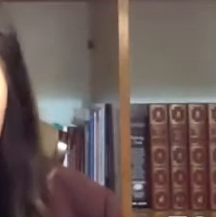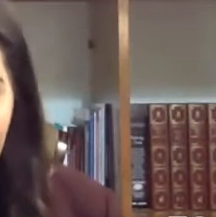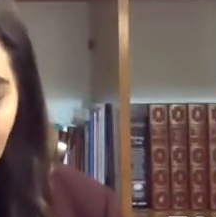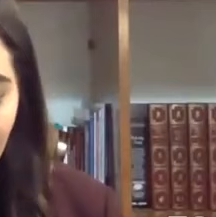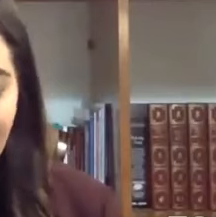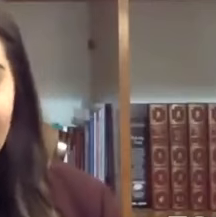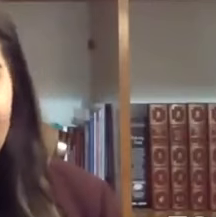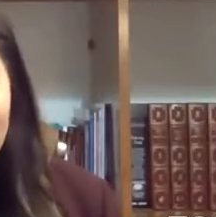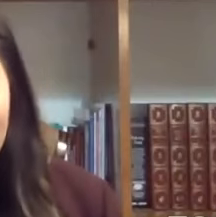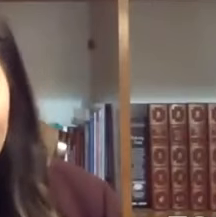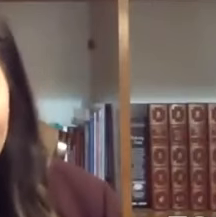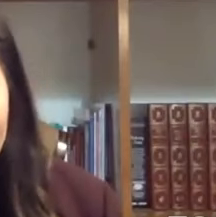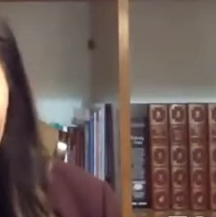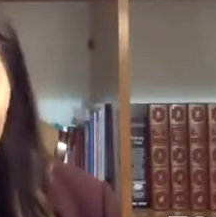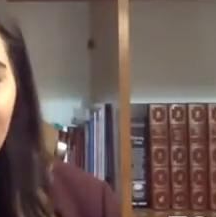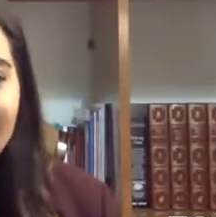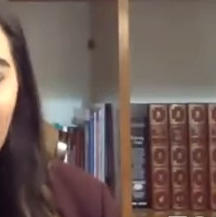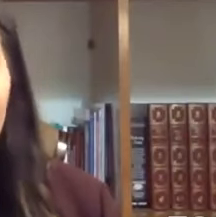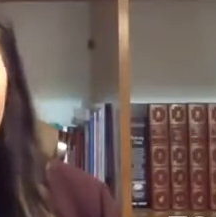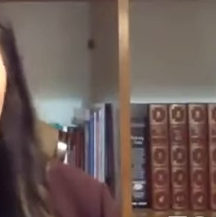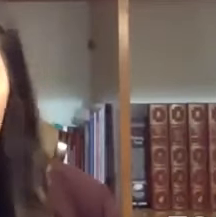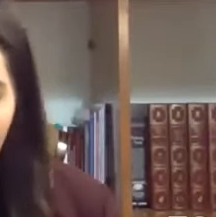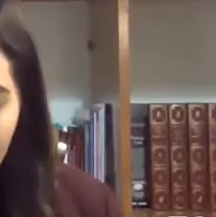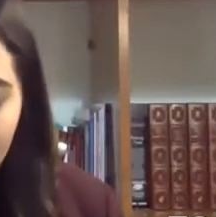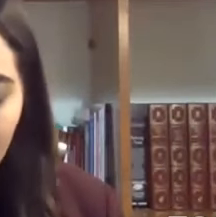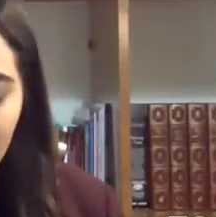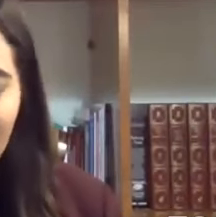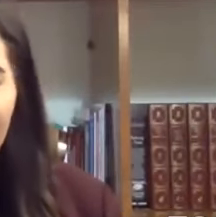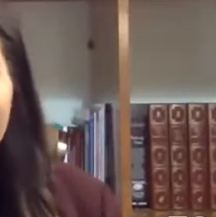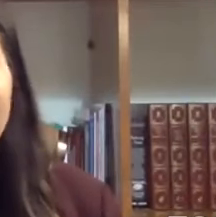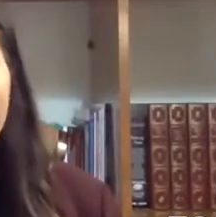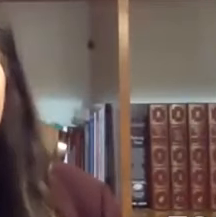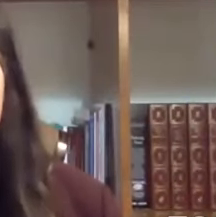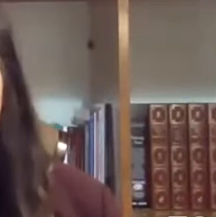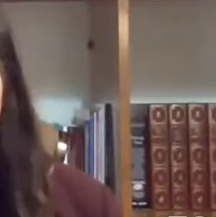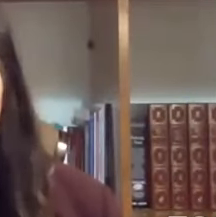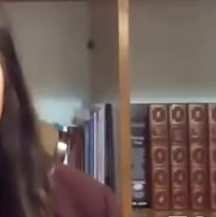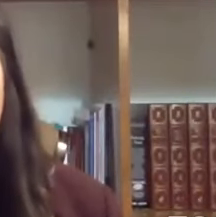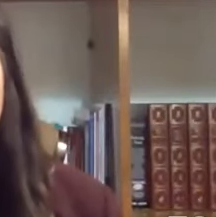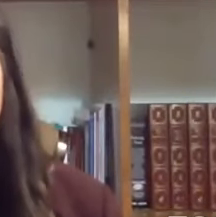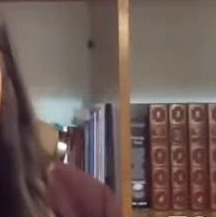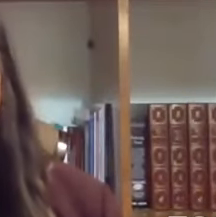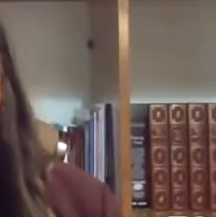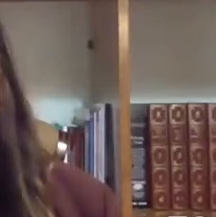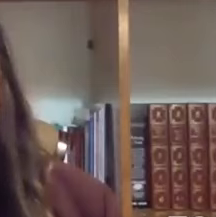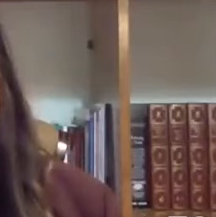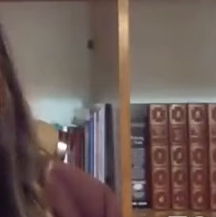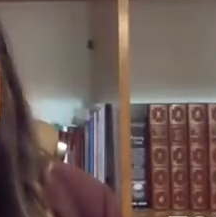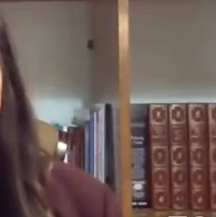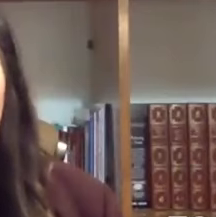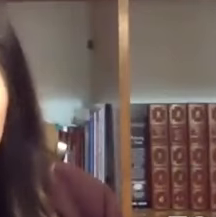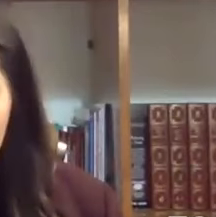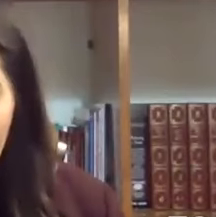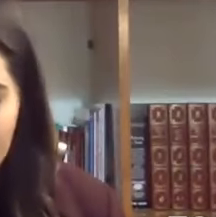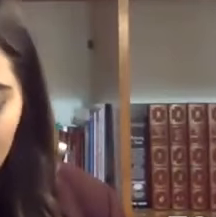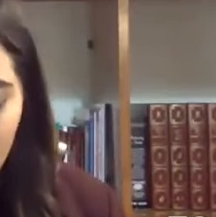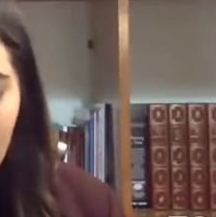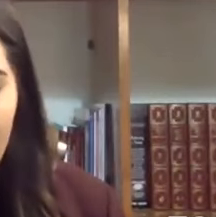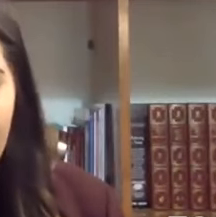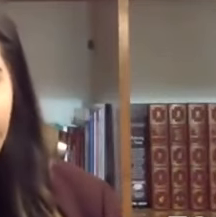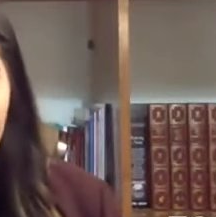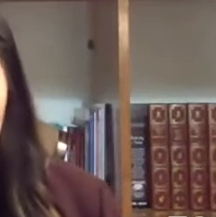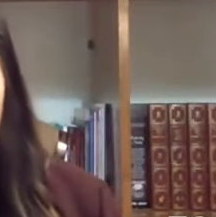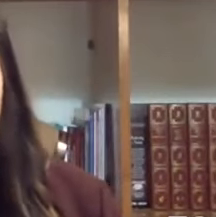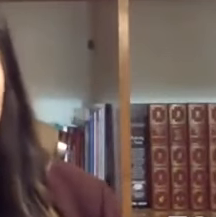infinidad de retos. De entre todos estos derechos humanos, me parece que sin duda el derecho a la igualdad y no